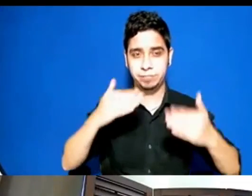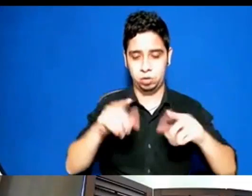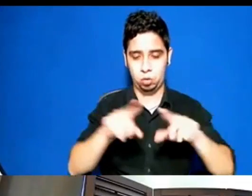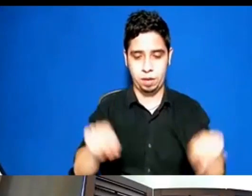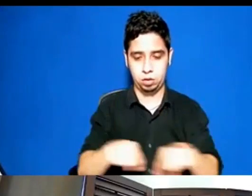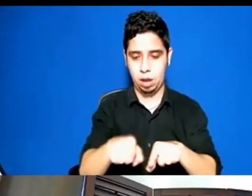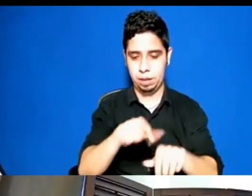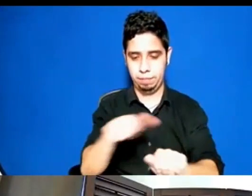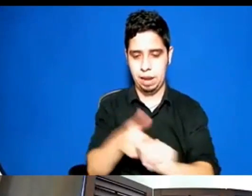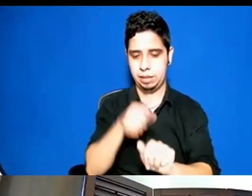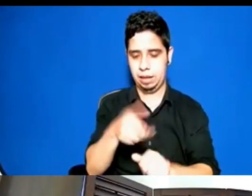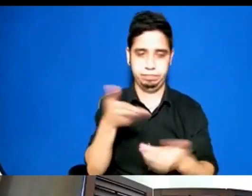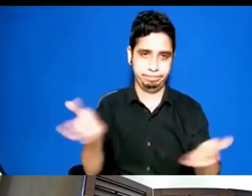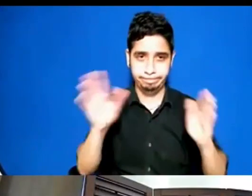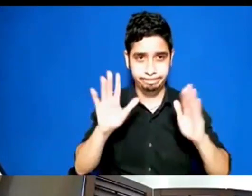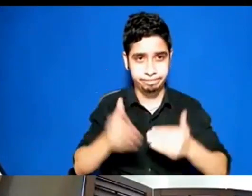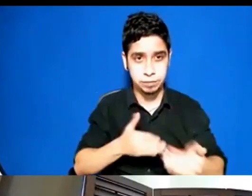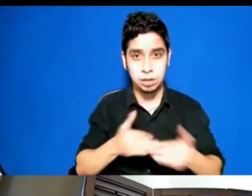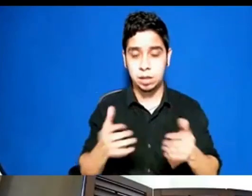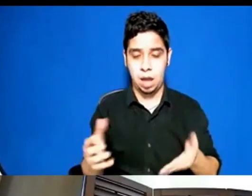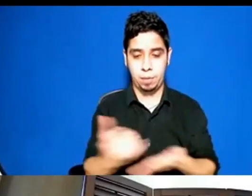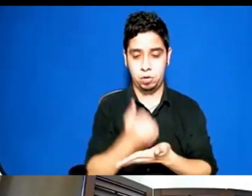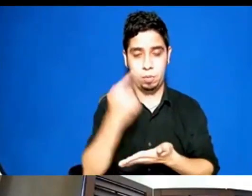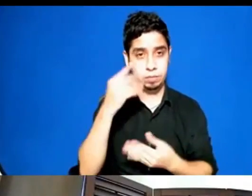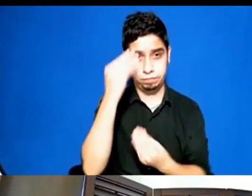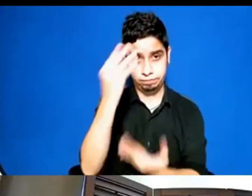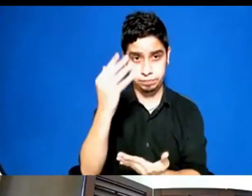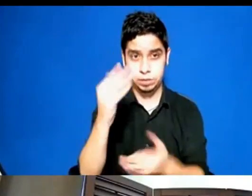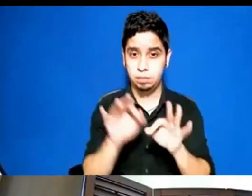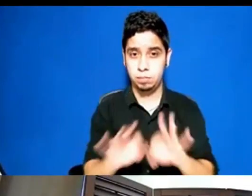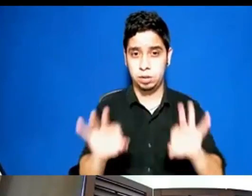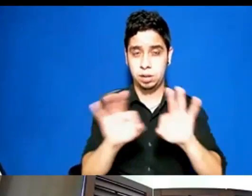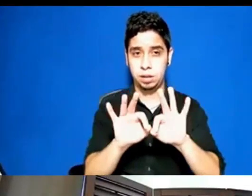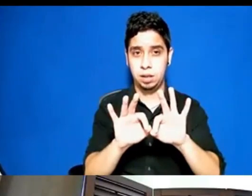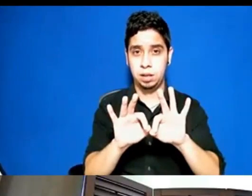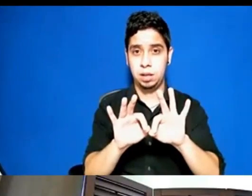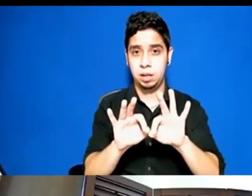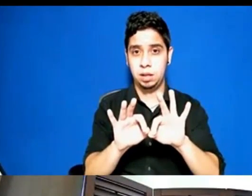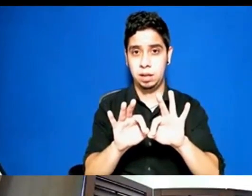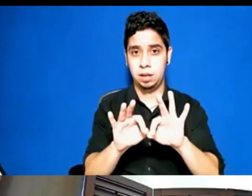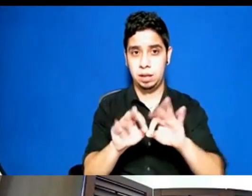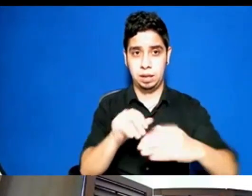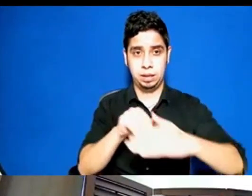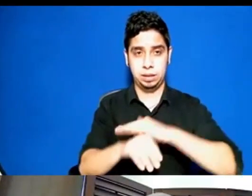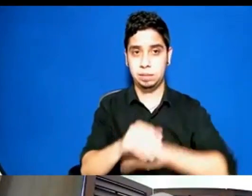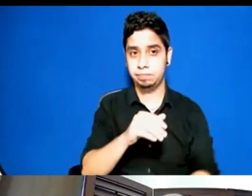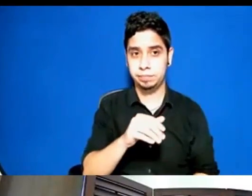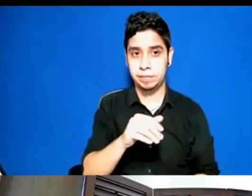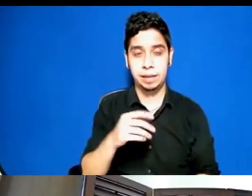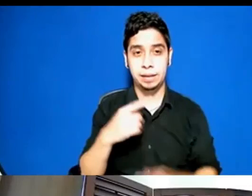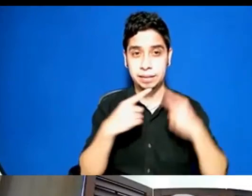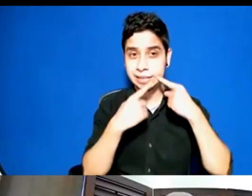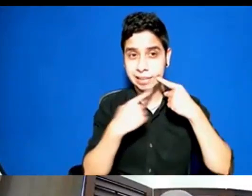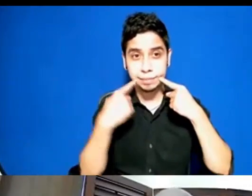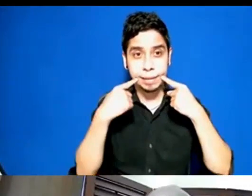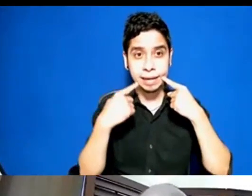ahí es que está. Y aprovecho para decir que también, no se olviden, pasen por smileamazon.com. Si usted quiere comprar algo,